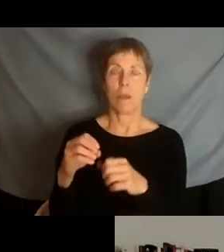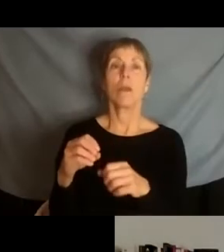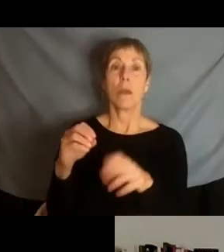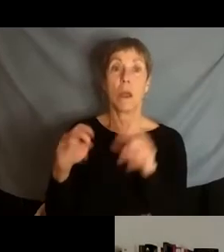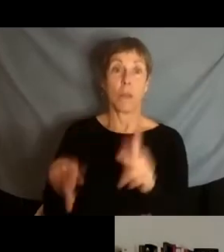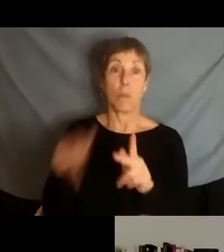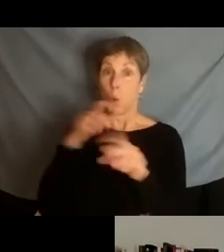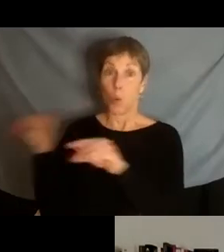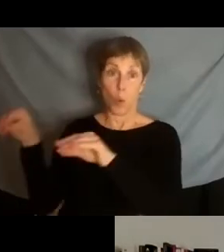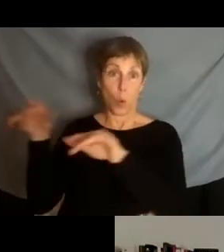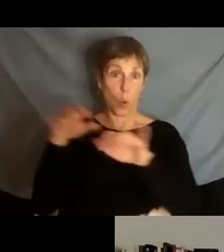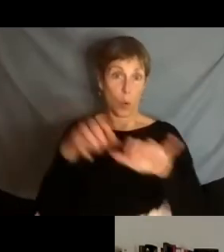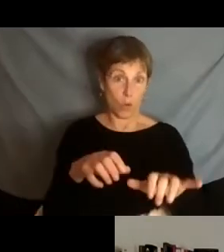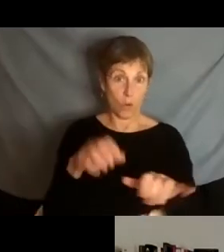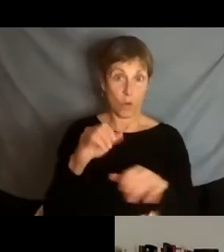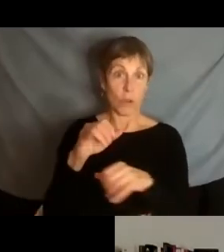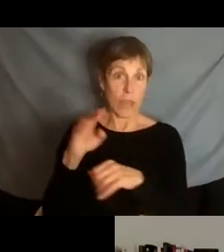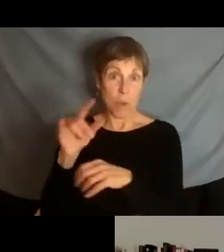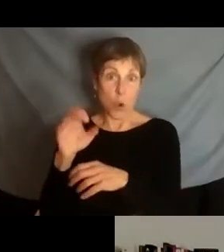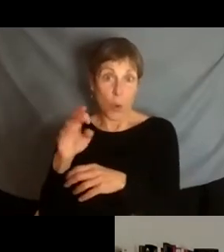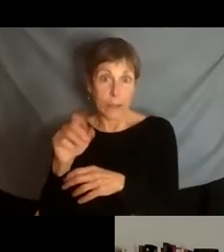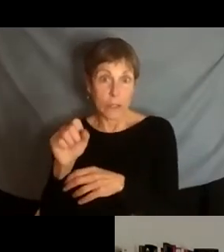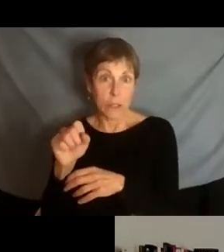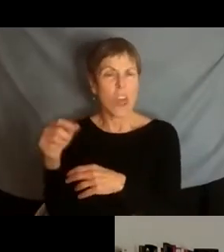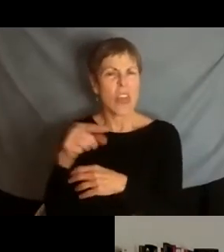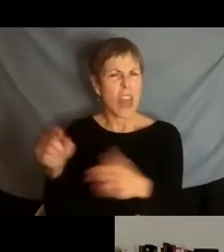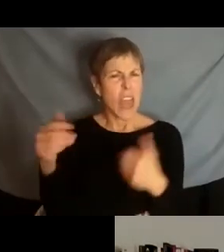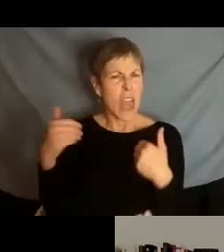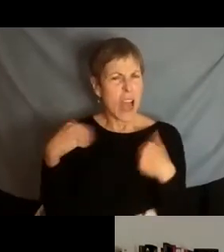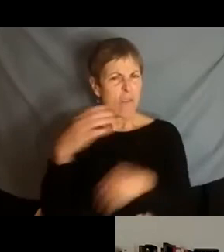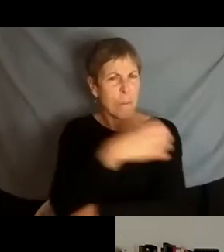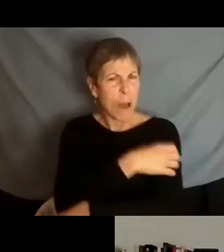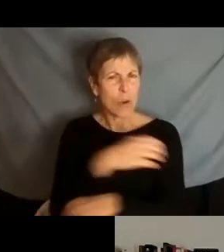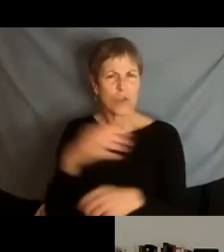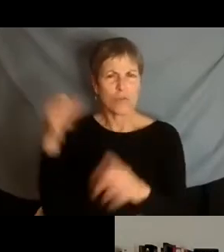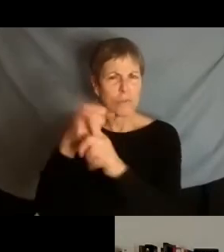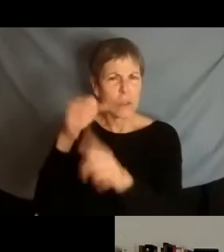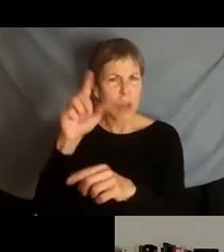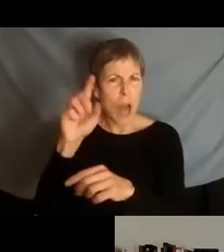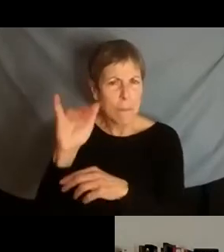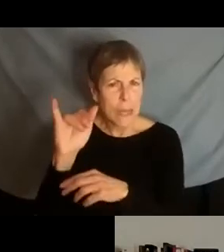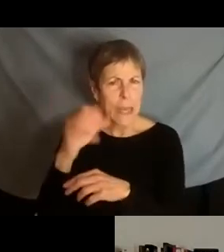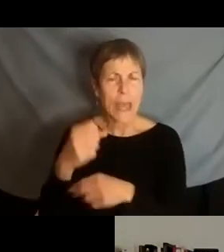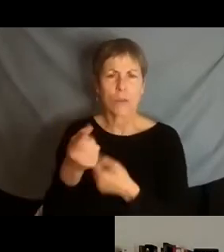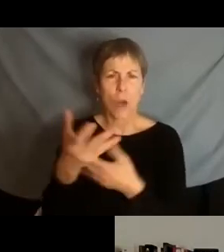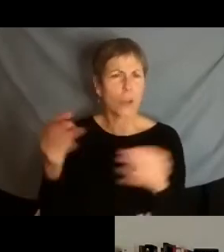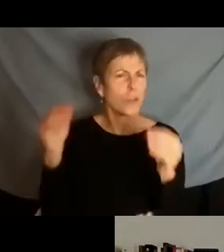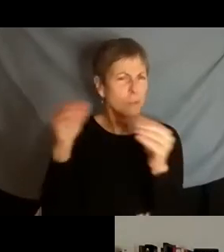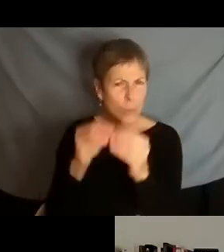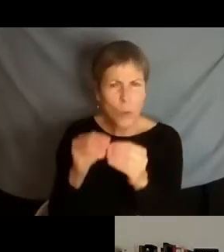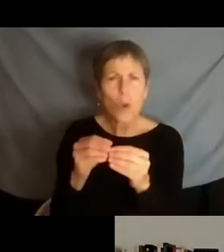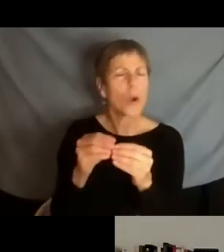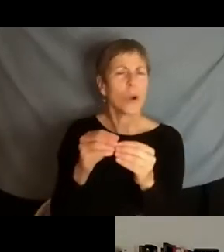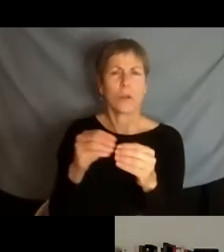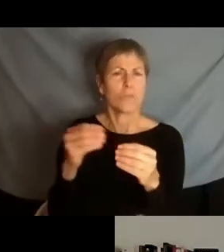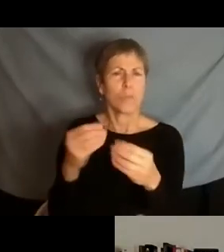la población inmigrante para cabildear o para promover mejores políticas de inmigración? Entonces tal vez podemos